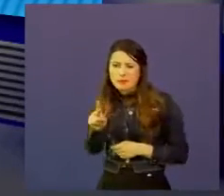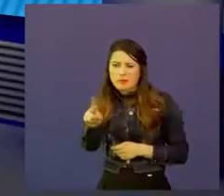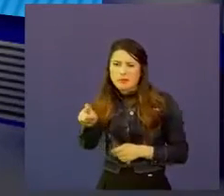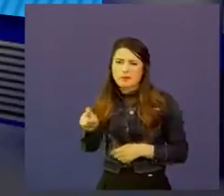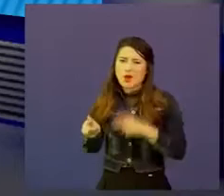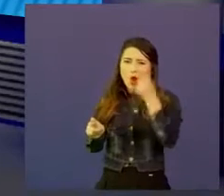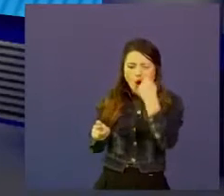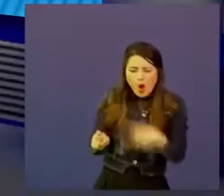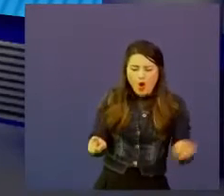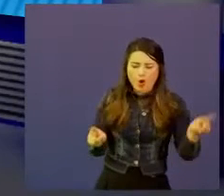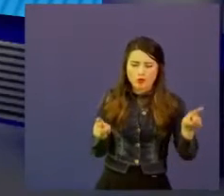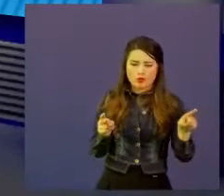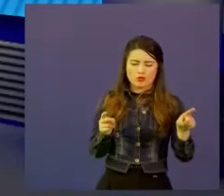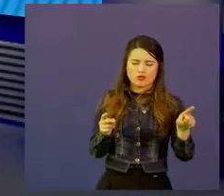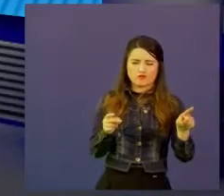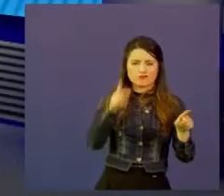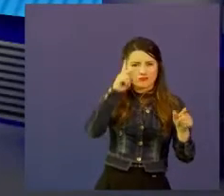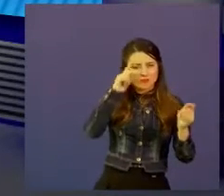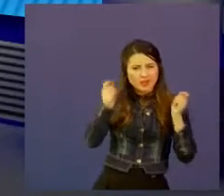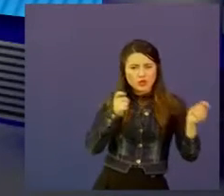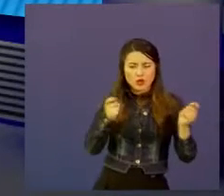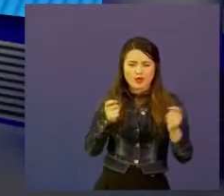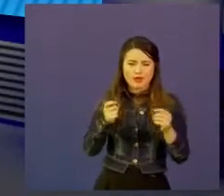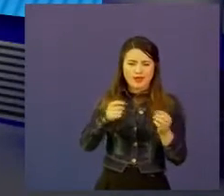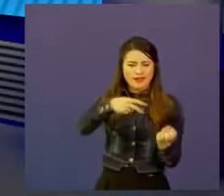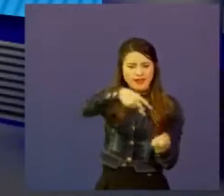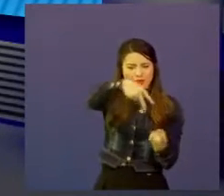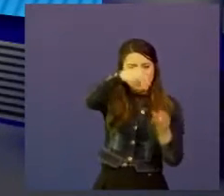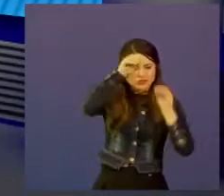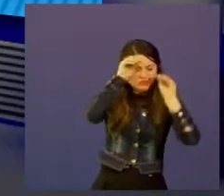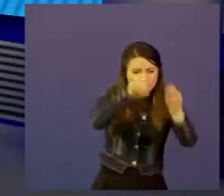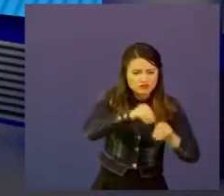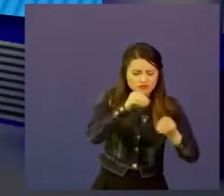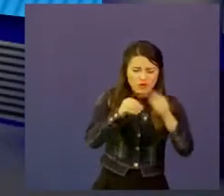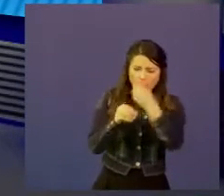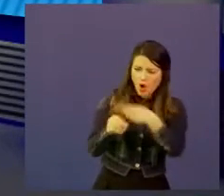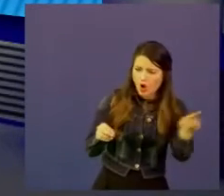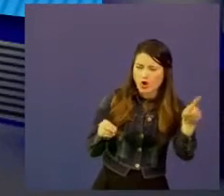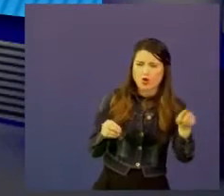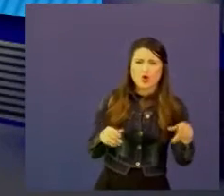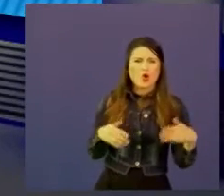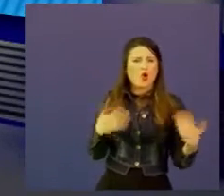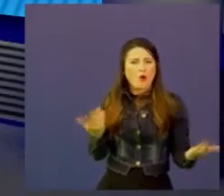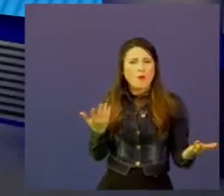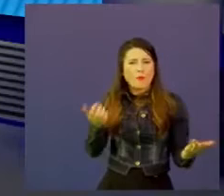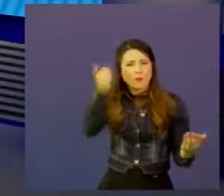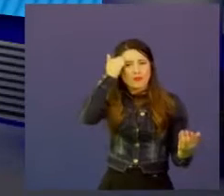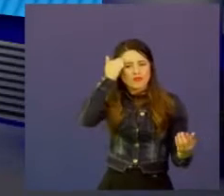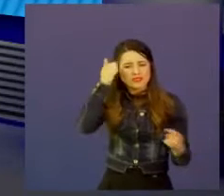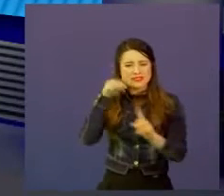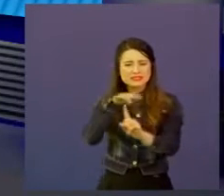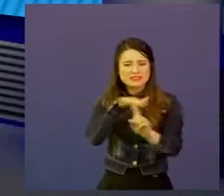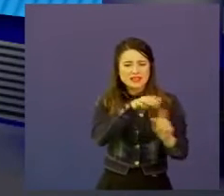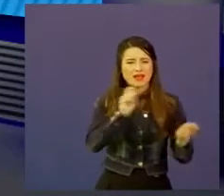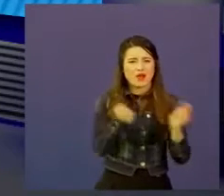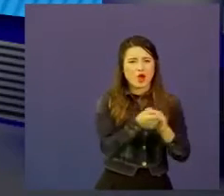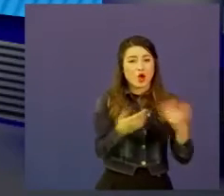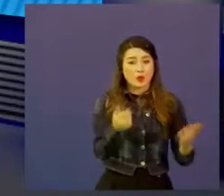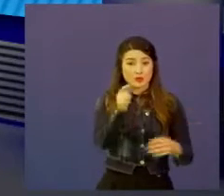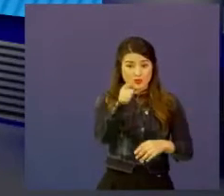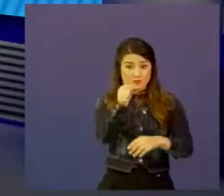formas diferentes de ver la educación y de hacer la educación para estudiantes que, como bien tú lo decías, ya